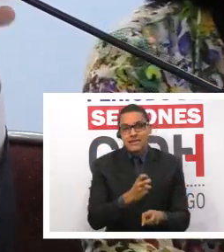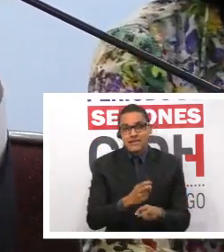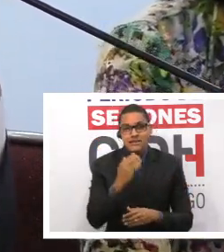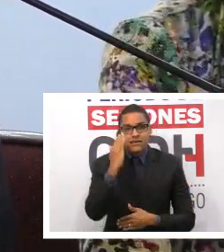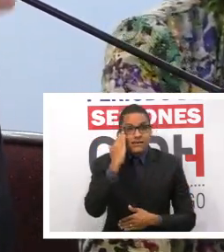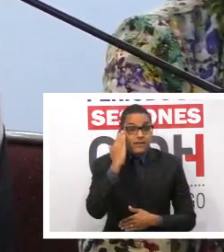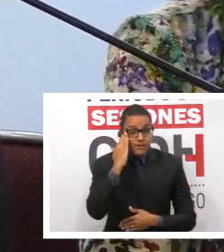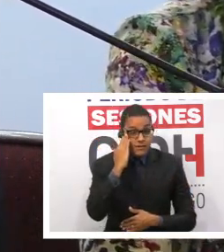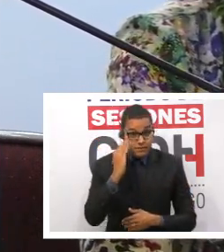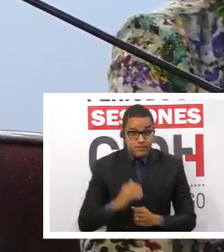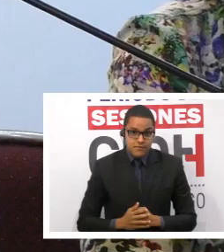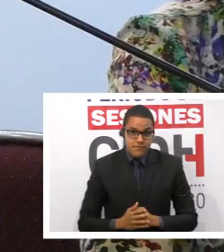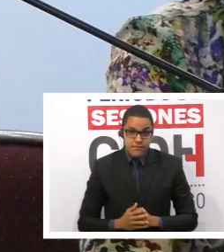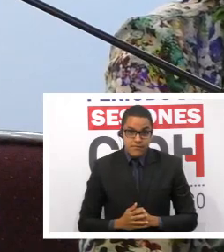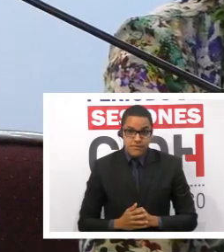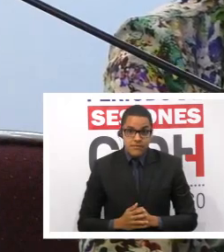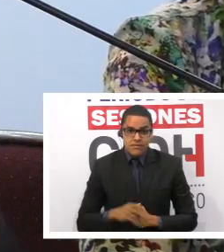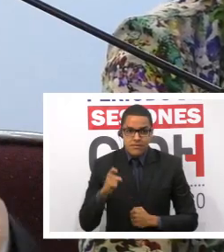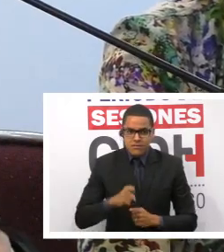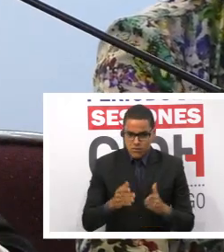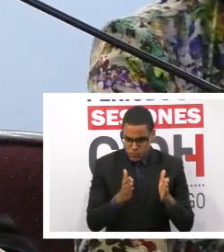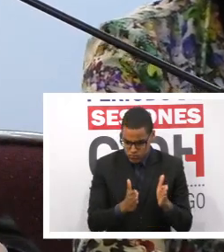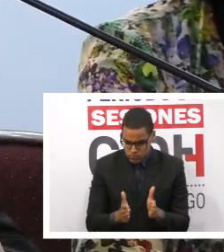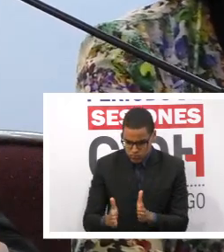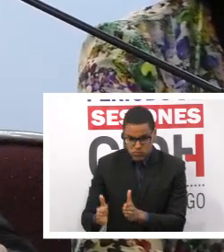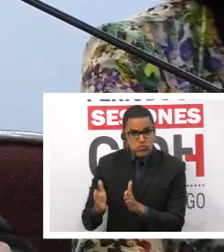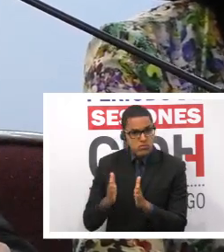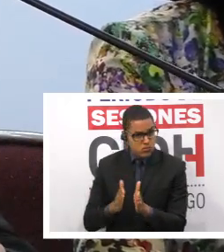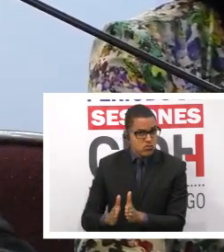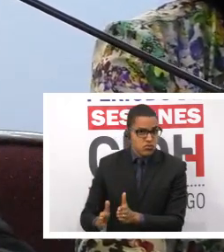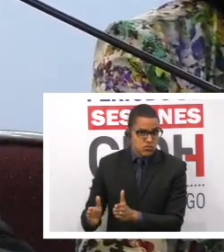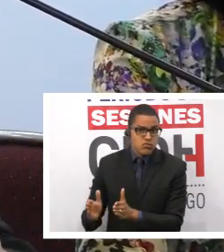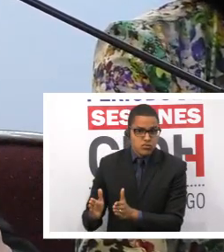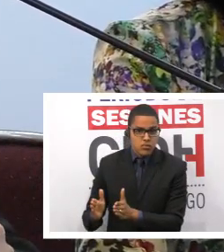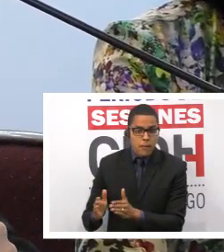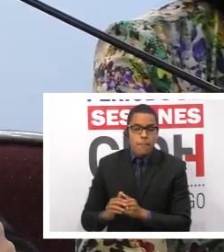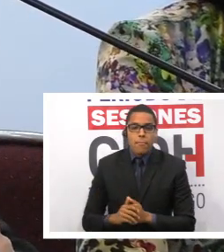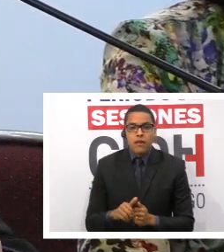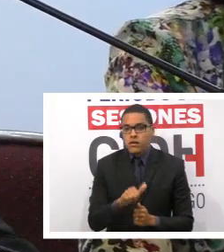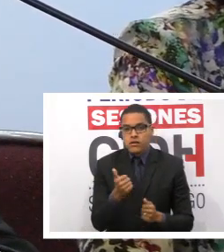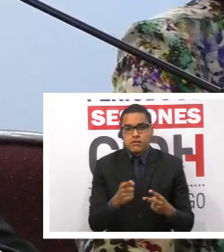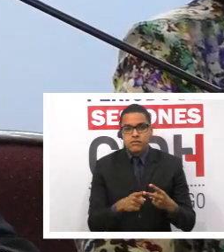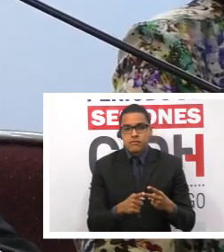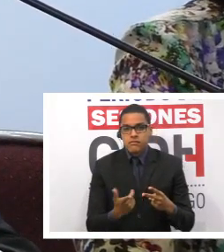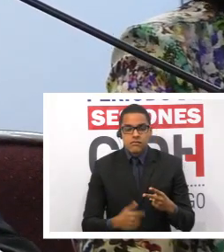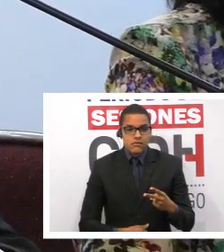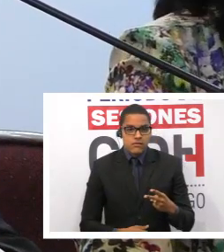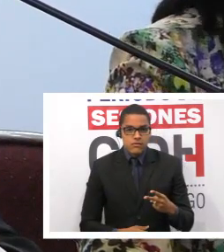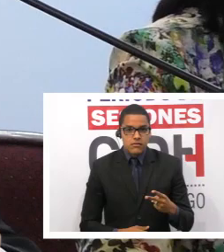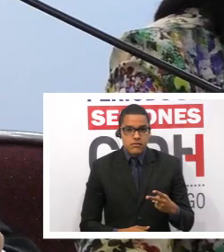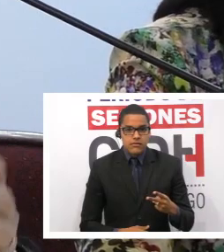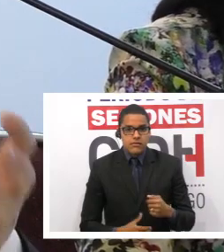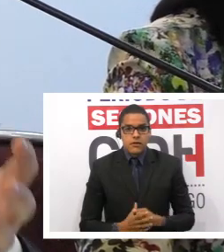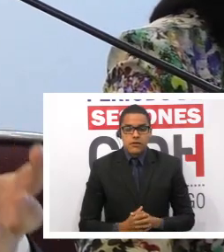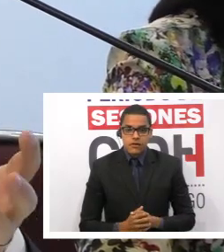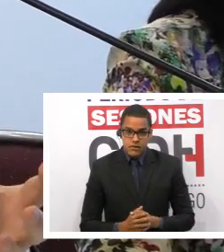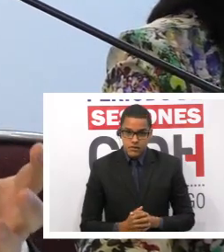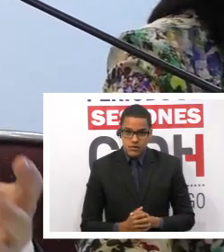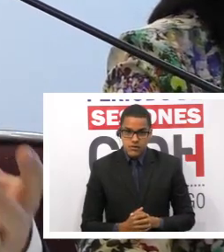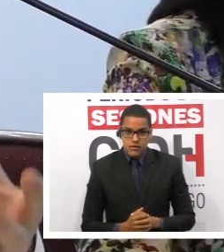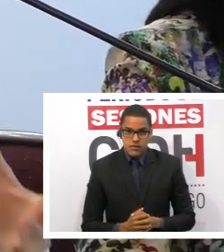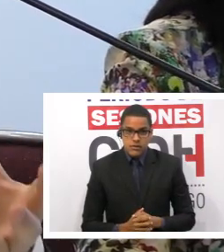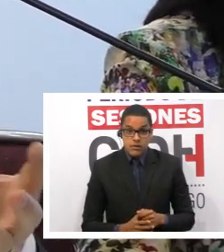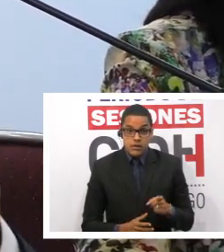indicadores metas etcétera etcétera en segundo lugar la comisionada por obesidad bueno habló de